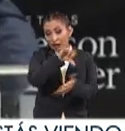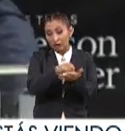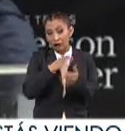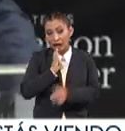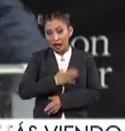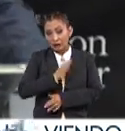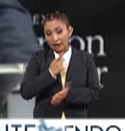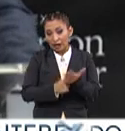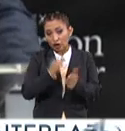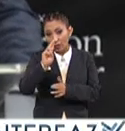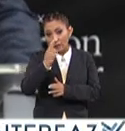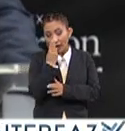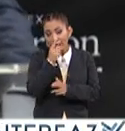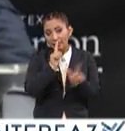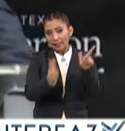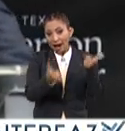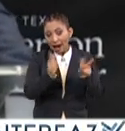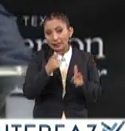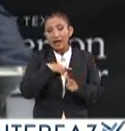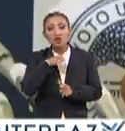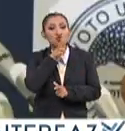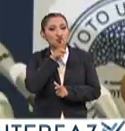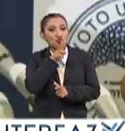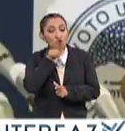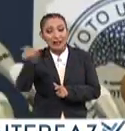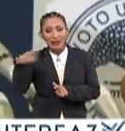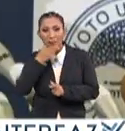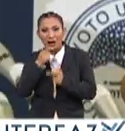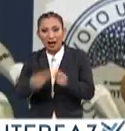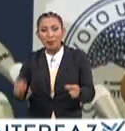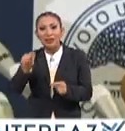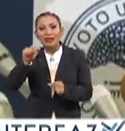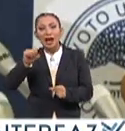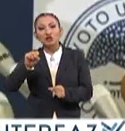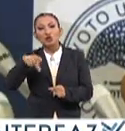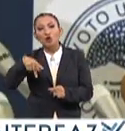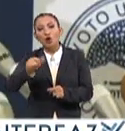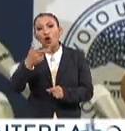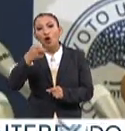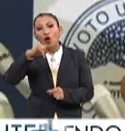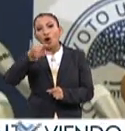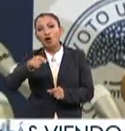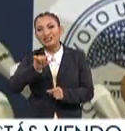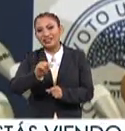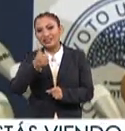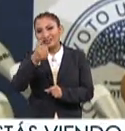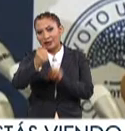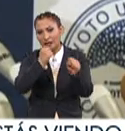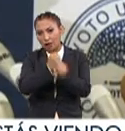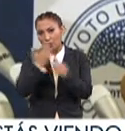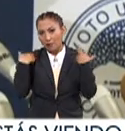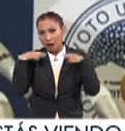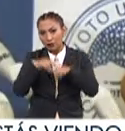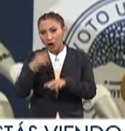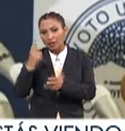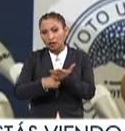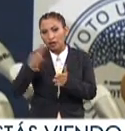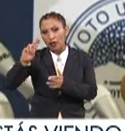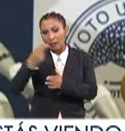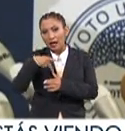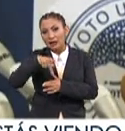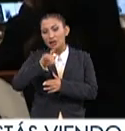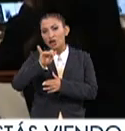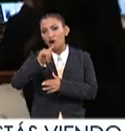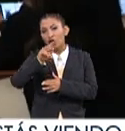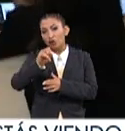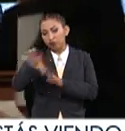de Cáncer de la Universidad de Texas en Houston, y el japonés Tazuko Honjo, de 76 años, profesor de la Universidad de